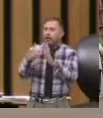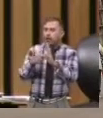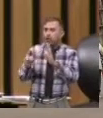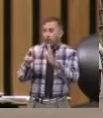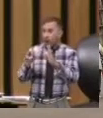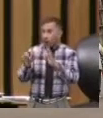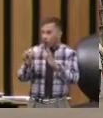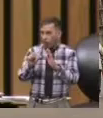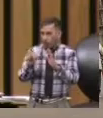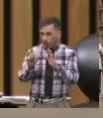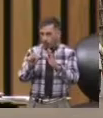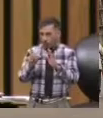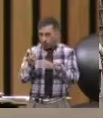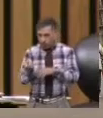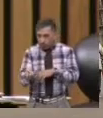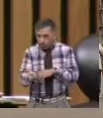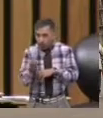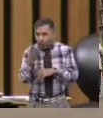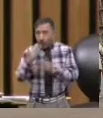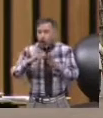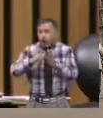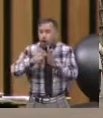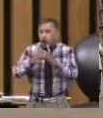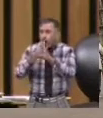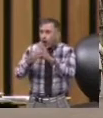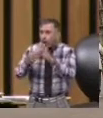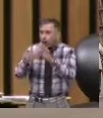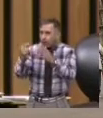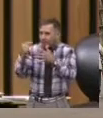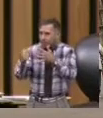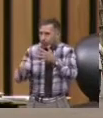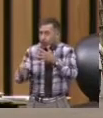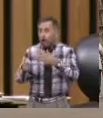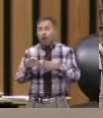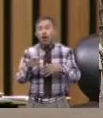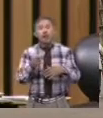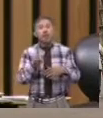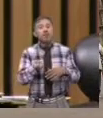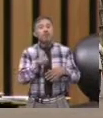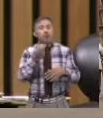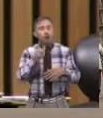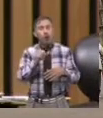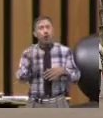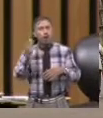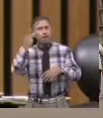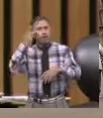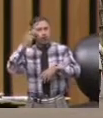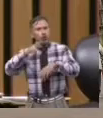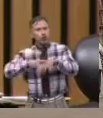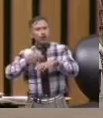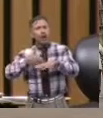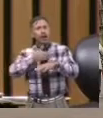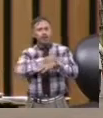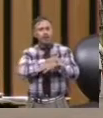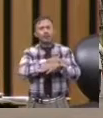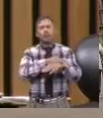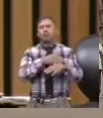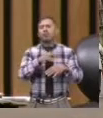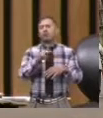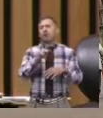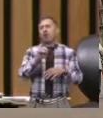que se tenía que postear la historia. Algunos influencers y un productor incluso ya habían trabajado en un podcast emitido este